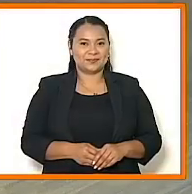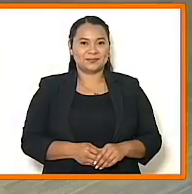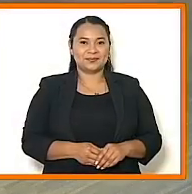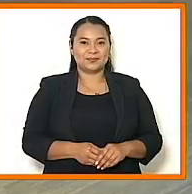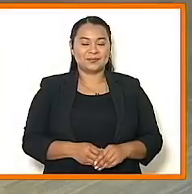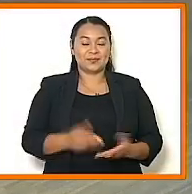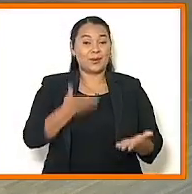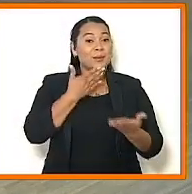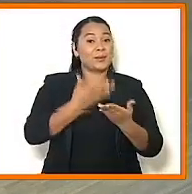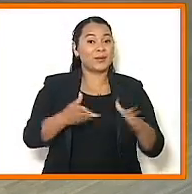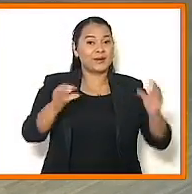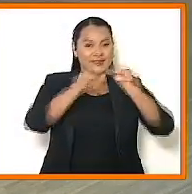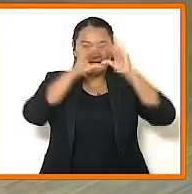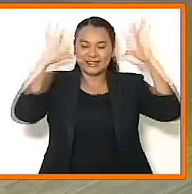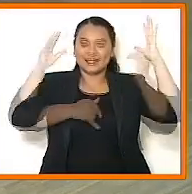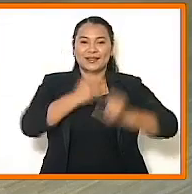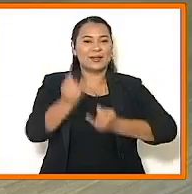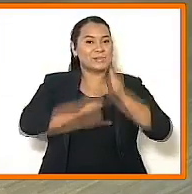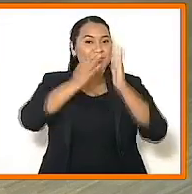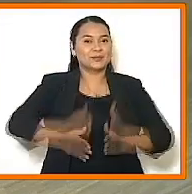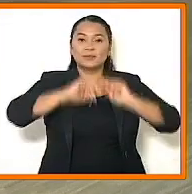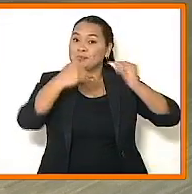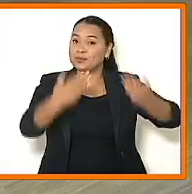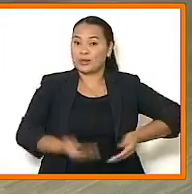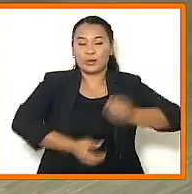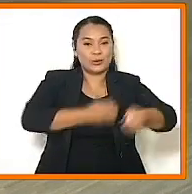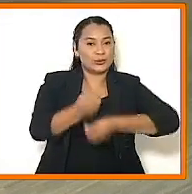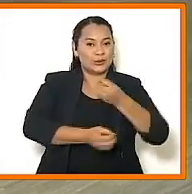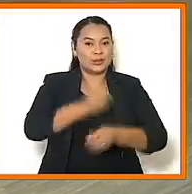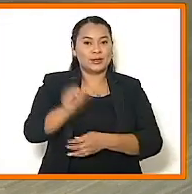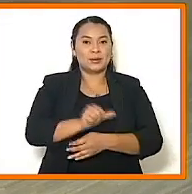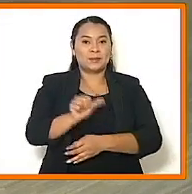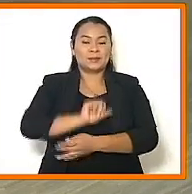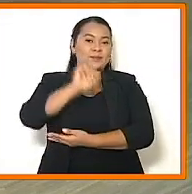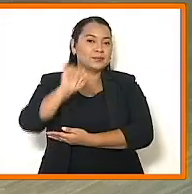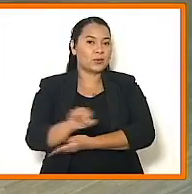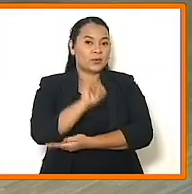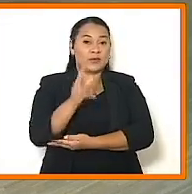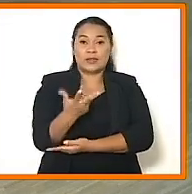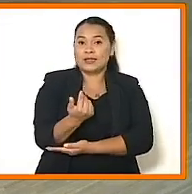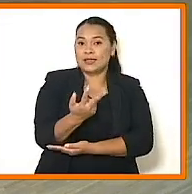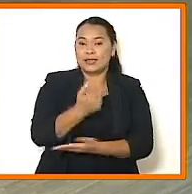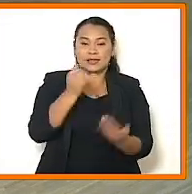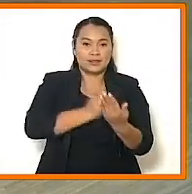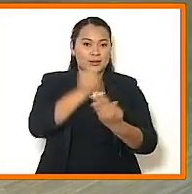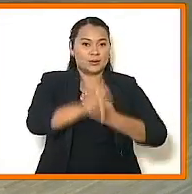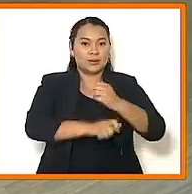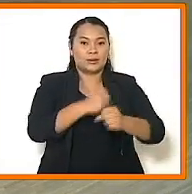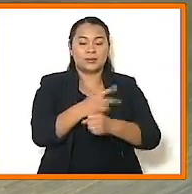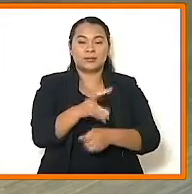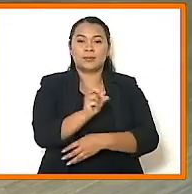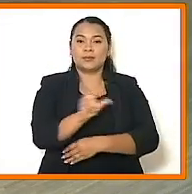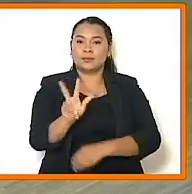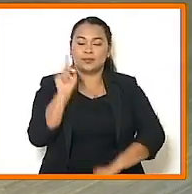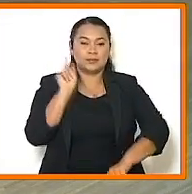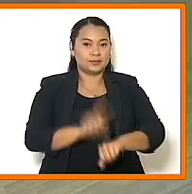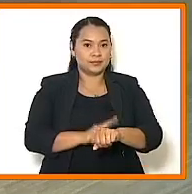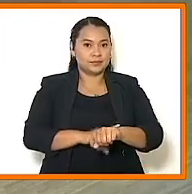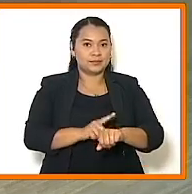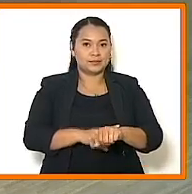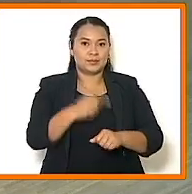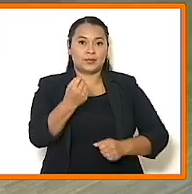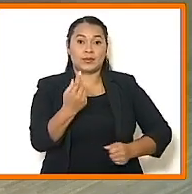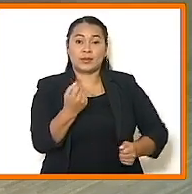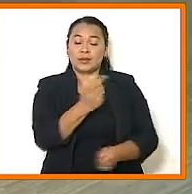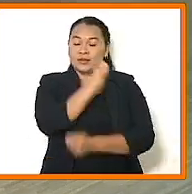Muy buenos días, queridos jugadores. Bienvenidos a nuestro sorteo del día de hoy, jueves 13 de julio del año 2023. El reloj está marcando las 11